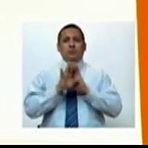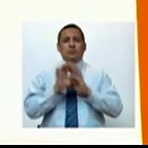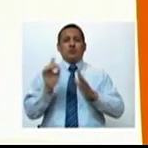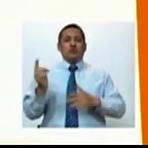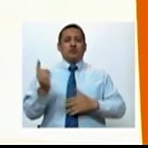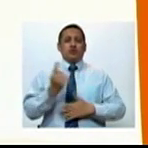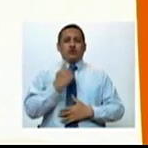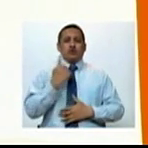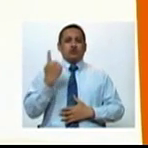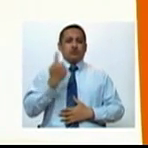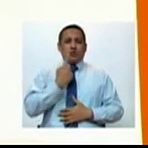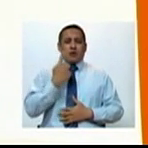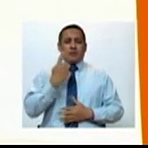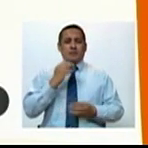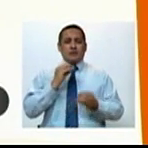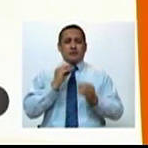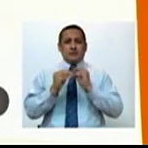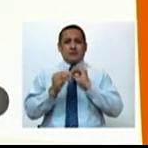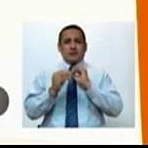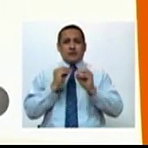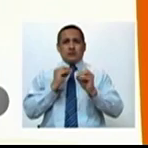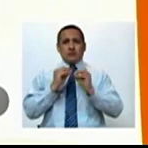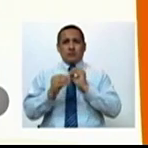Si solo impugna